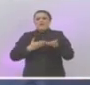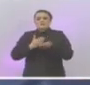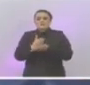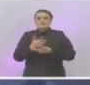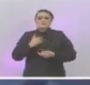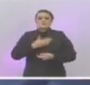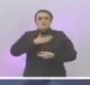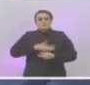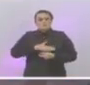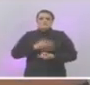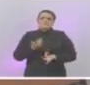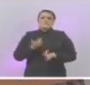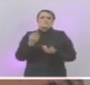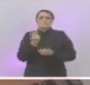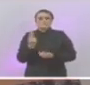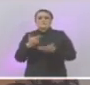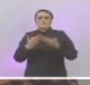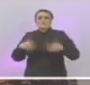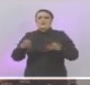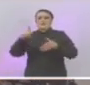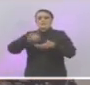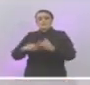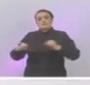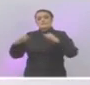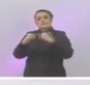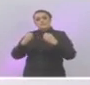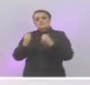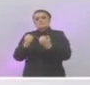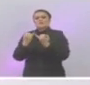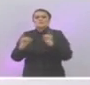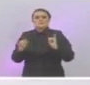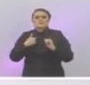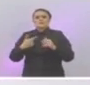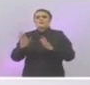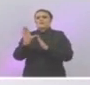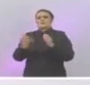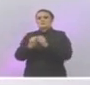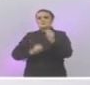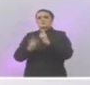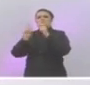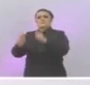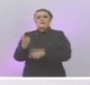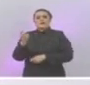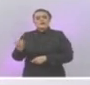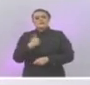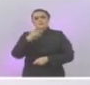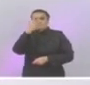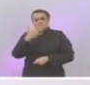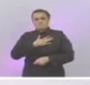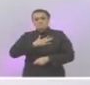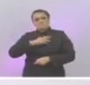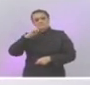la justicia. Fortalecer su autonomía y sus capacidades institucionales es un compromiso de mi